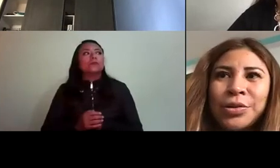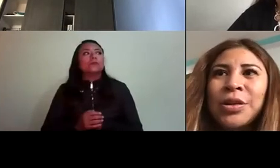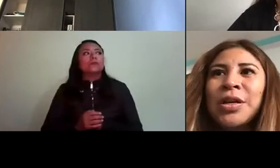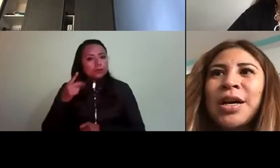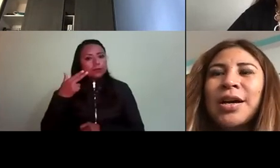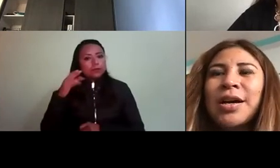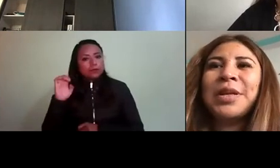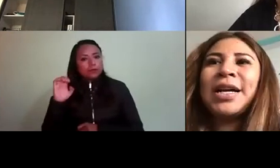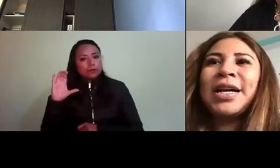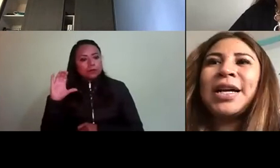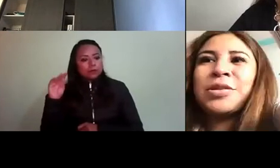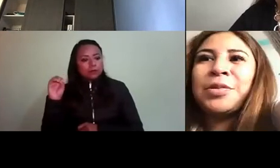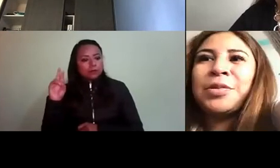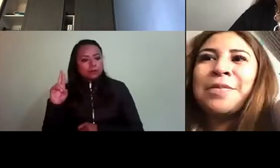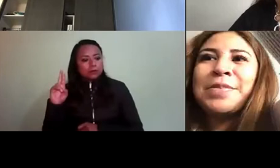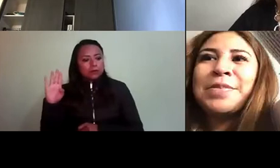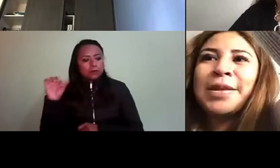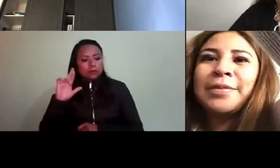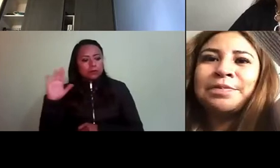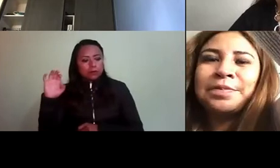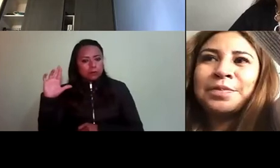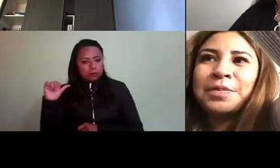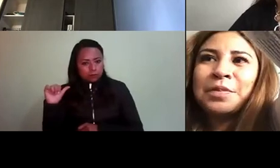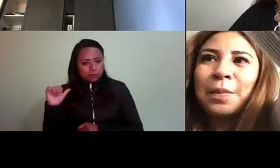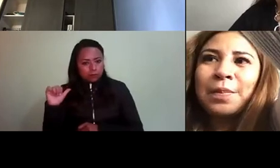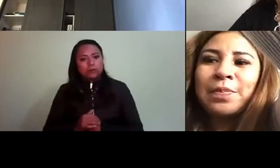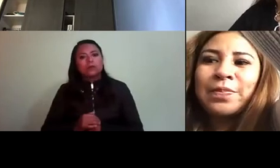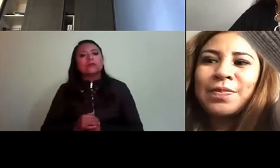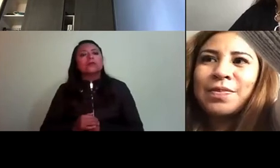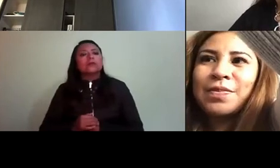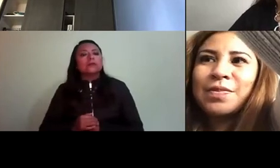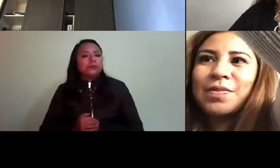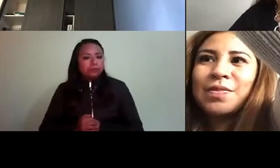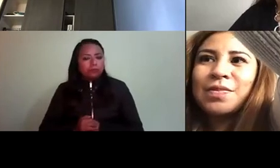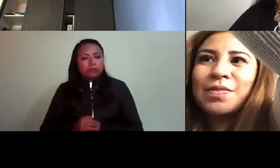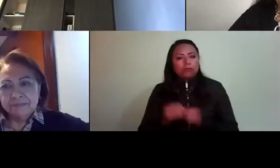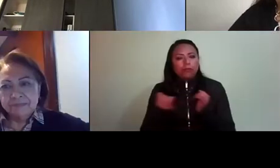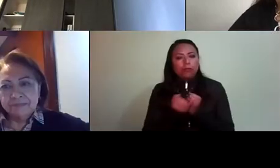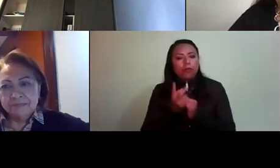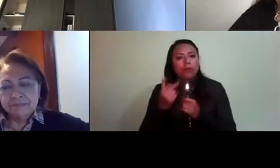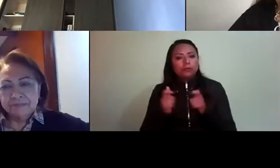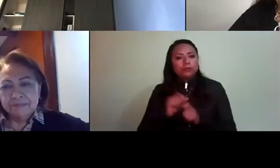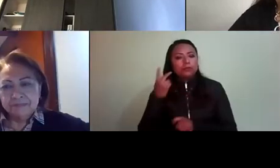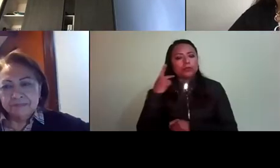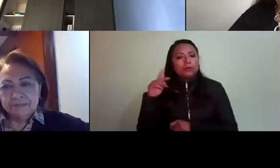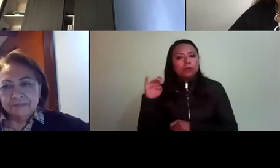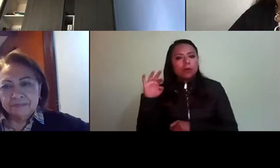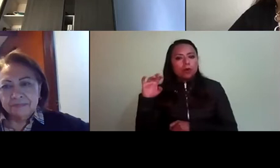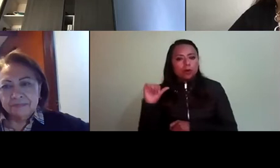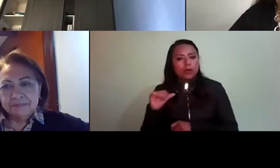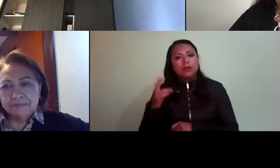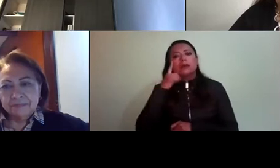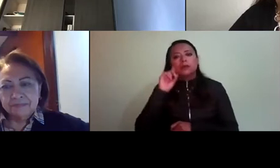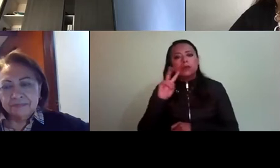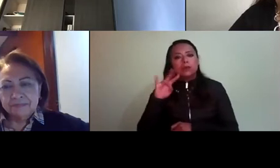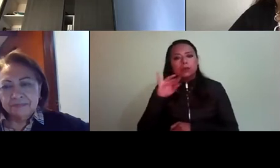Villalobos. Cumplida la instrucción, diputada presidenta. Gracias, diputada. Damos el uso de la palabra a la diputada Lilia Sarmiento. Adelante, diputada,